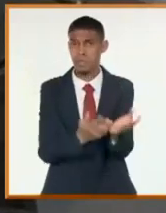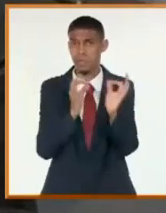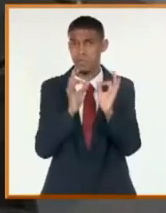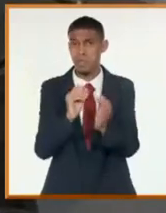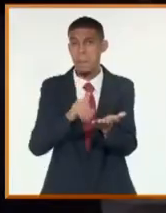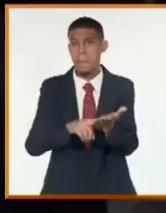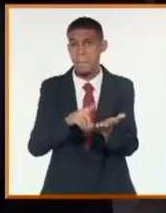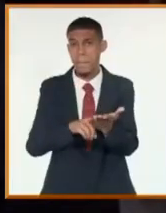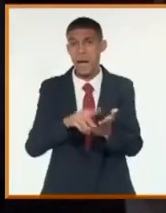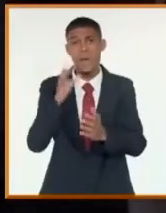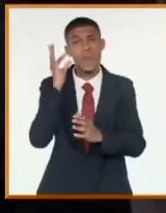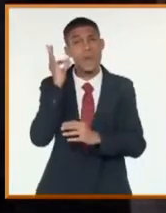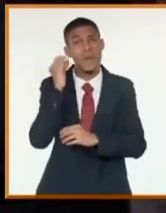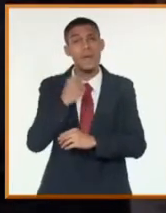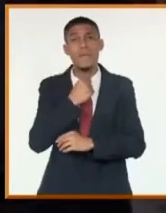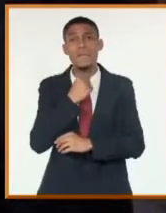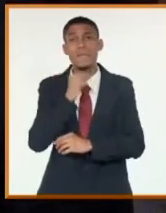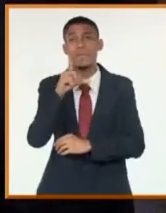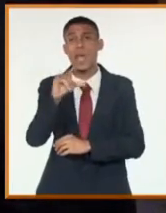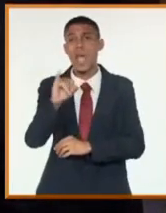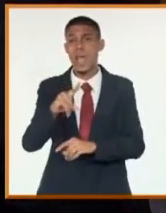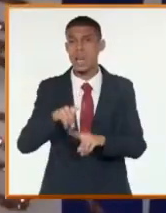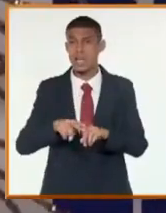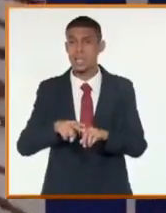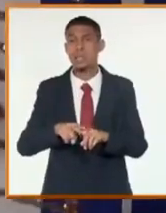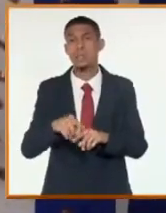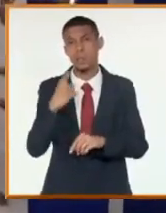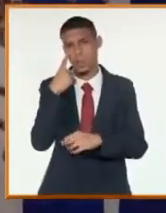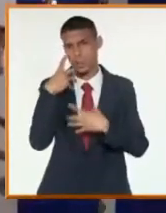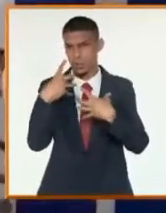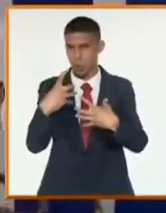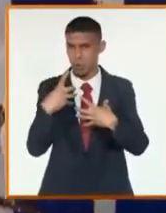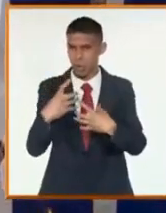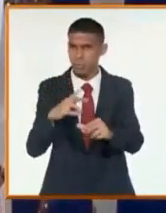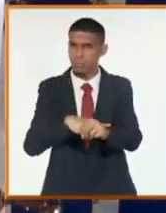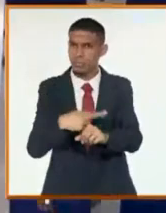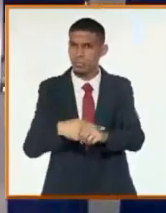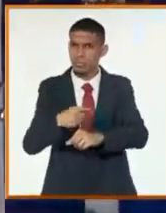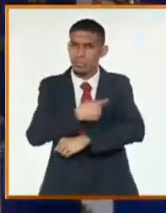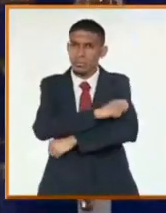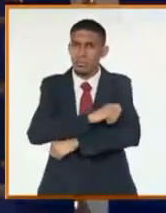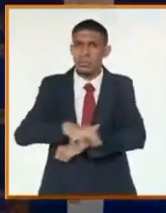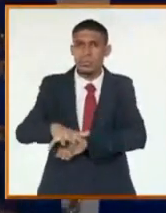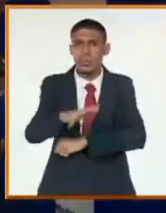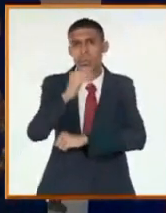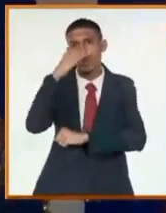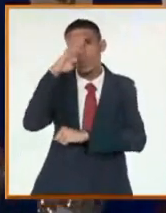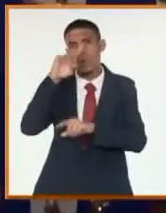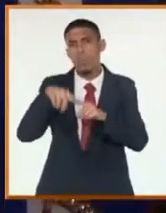padre Félix Varela con lo que representa para los cubanos, porque fue un exponente fundamental